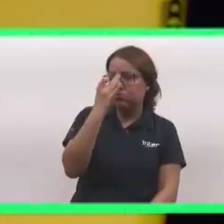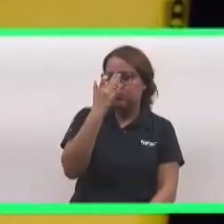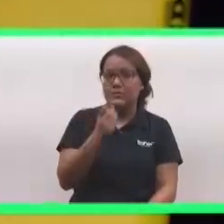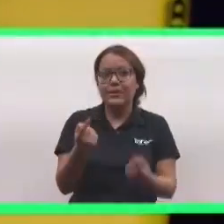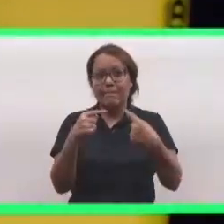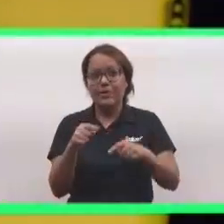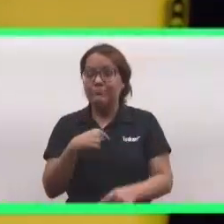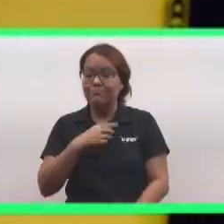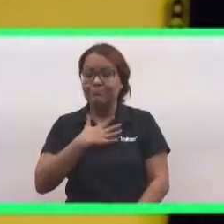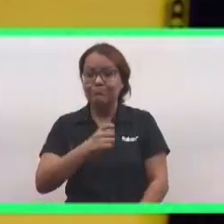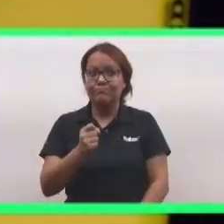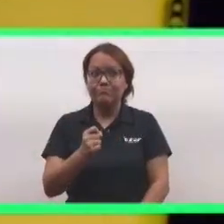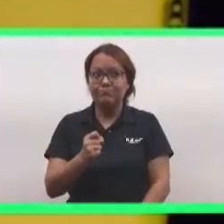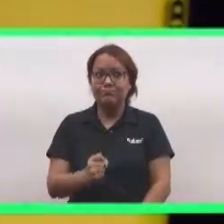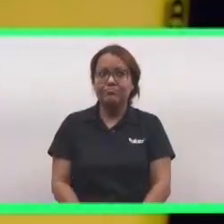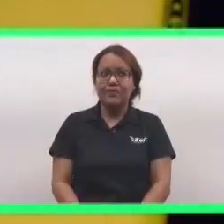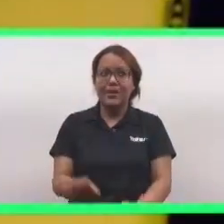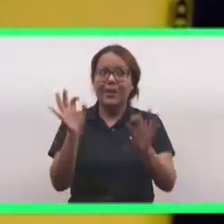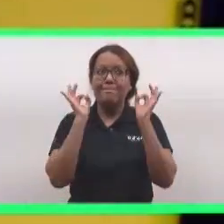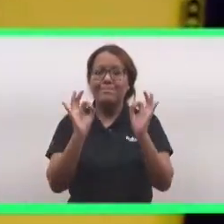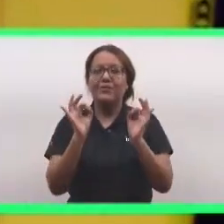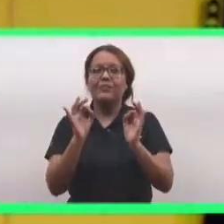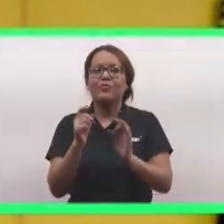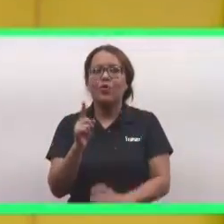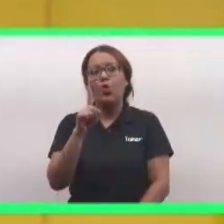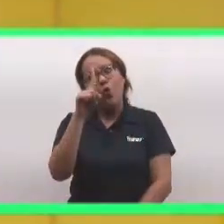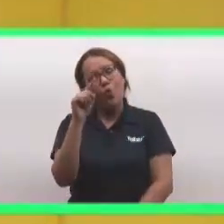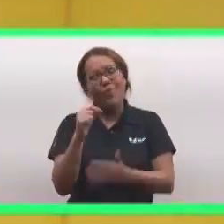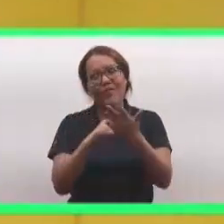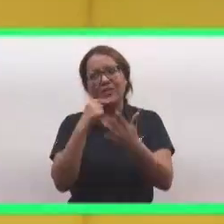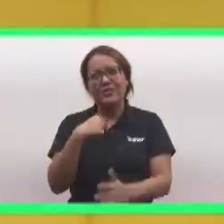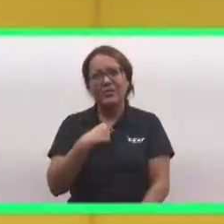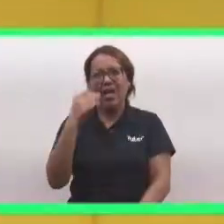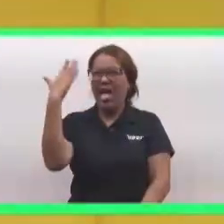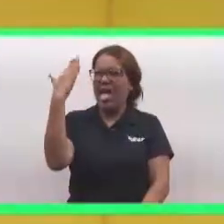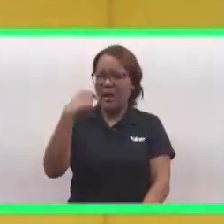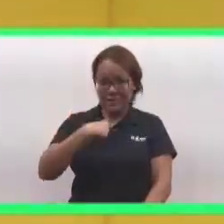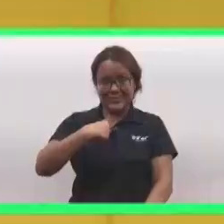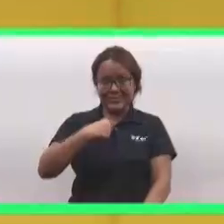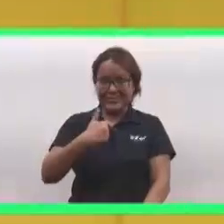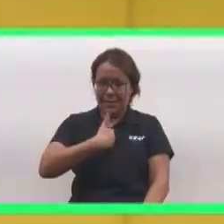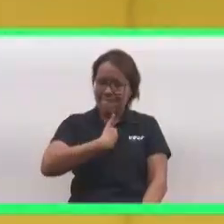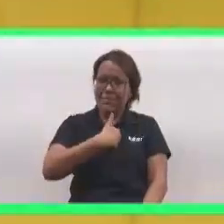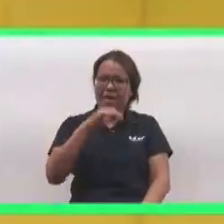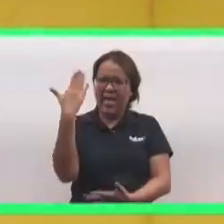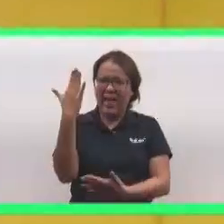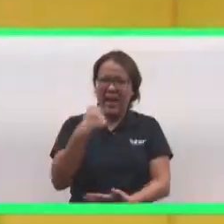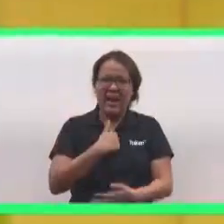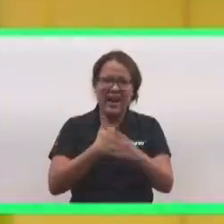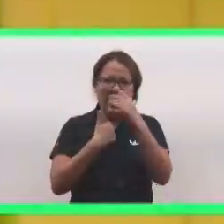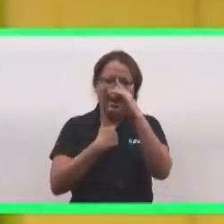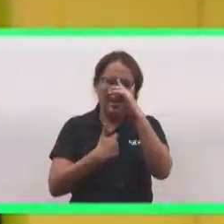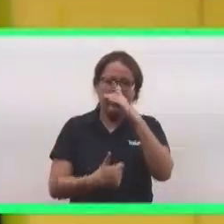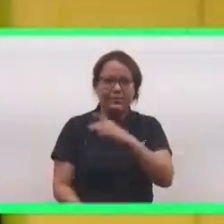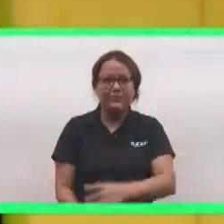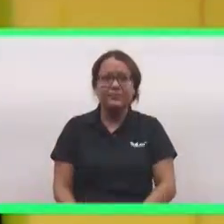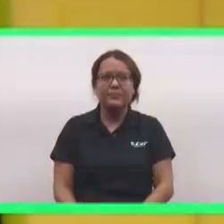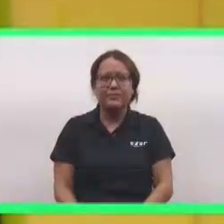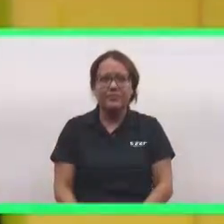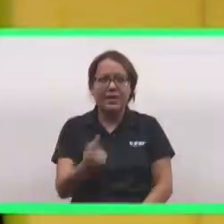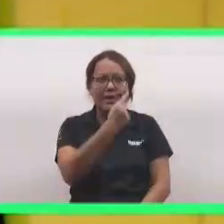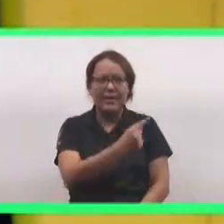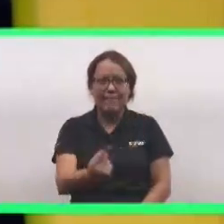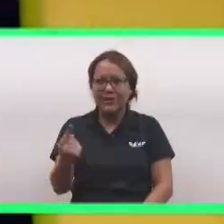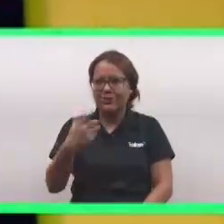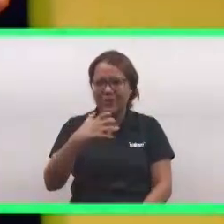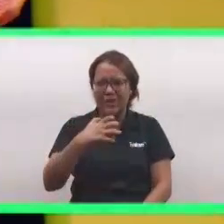Pero me encanta, yo prefiero ser así. Un día me estaba gritando en mis hijos, me dijo, vos sos un perfeccionista, acá usted la gente te tiene miedo.